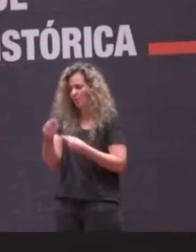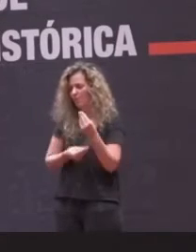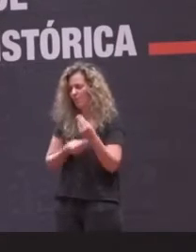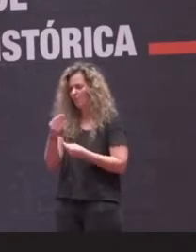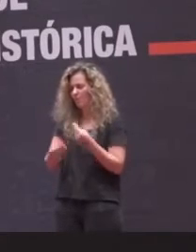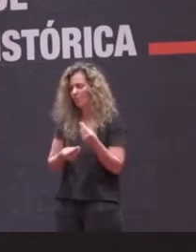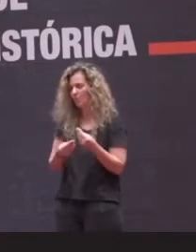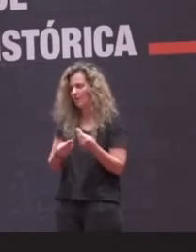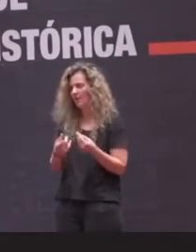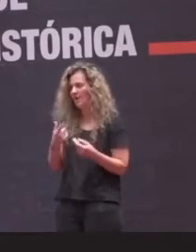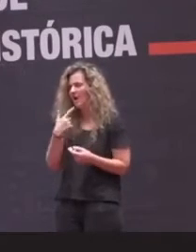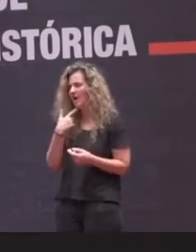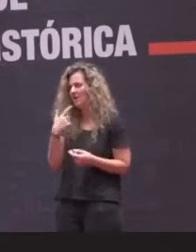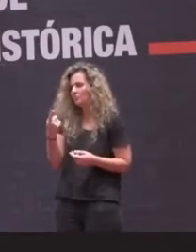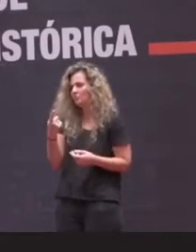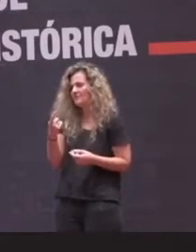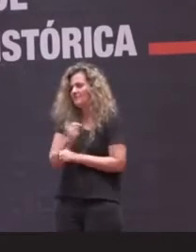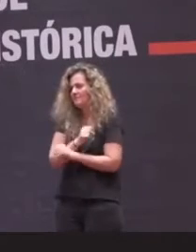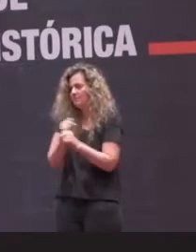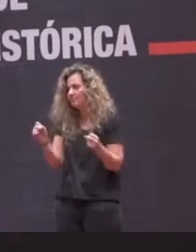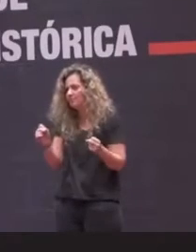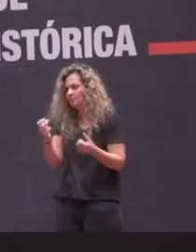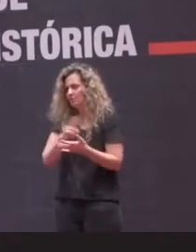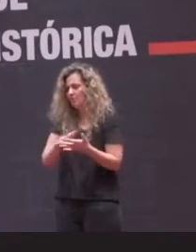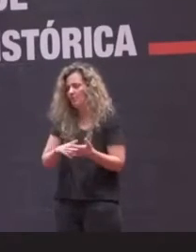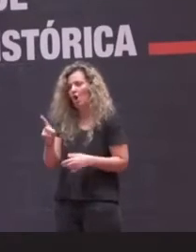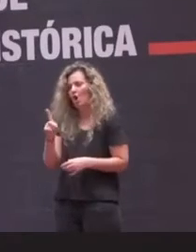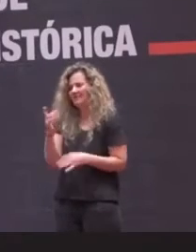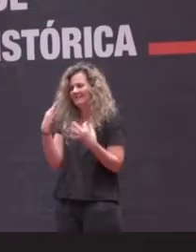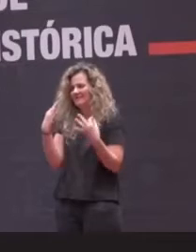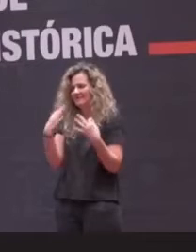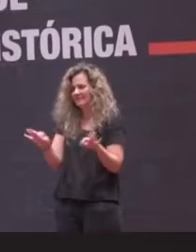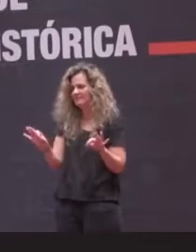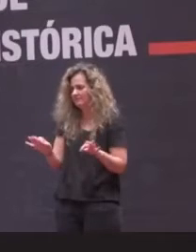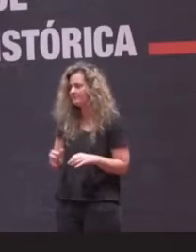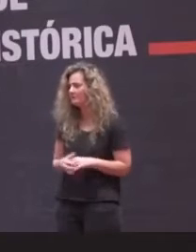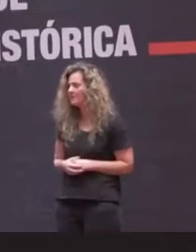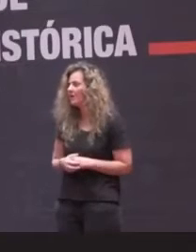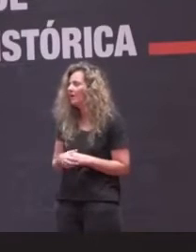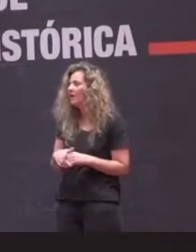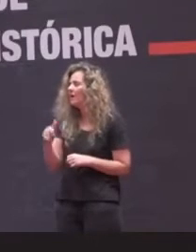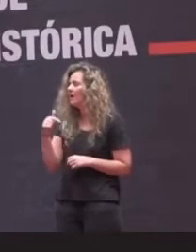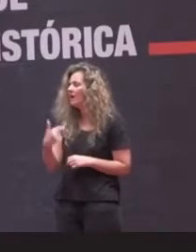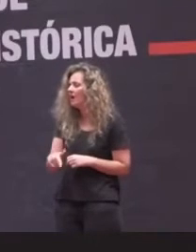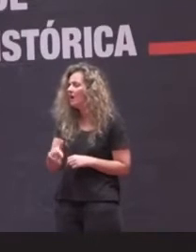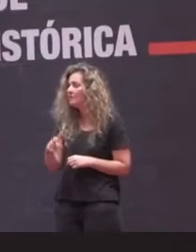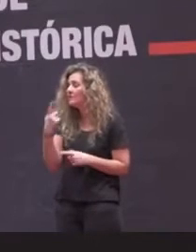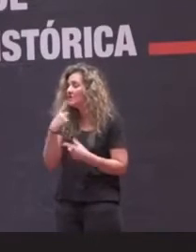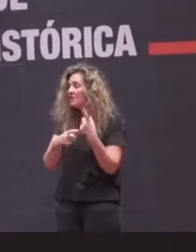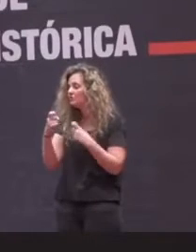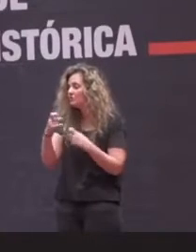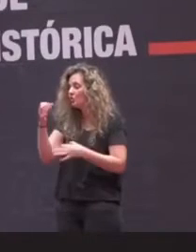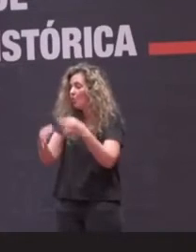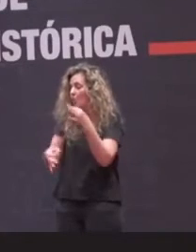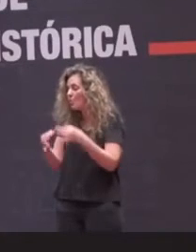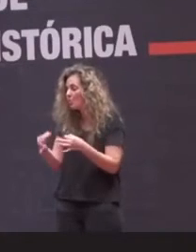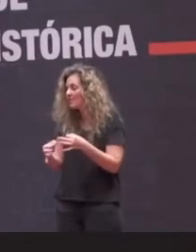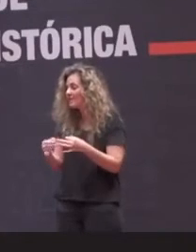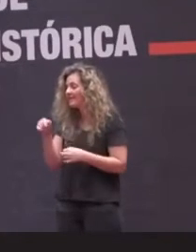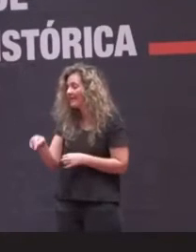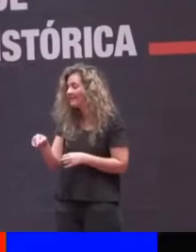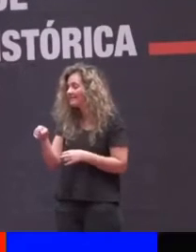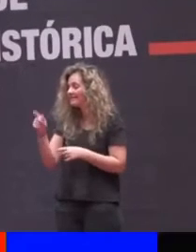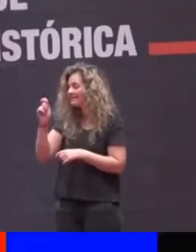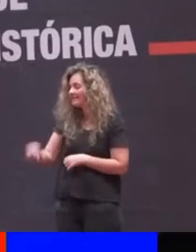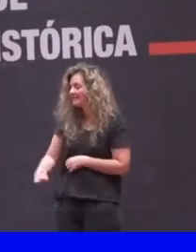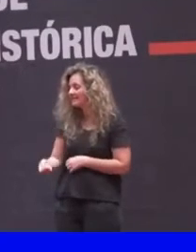una sentencia árida y de imposible lectura, para nada, una sentencia muy agradable. Digo que no se cuestionan los negocios jurídicos, sino que en esta